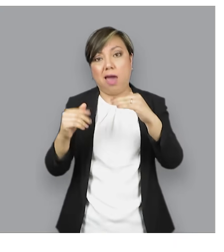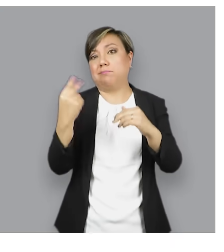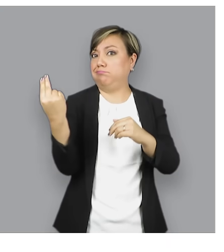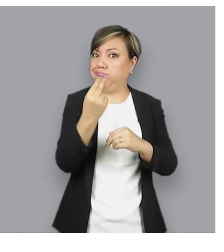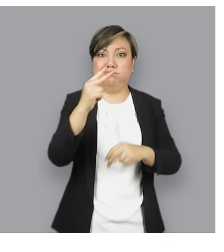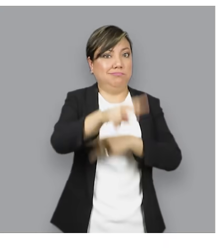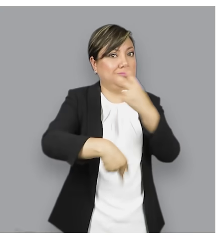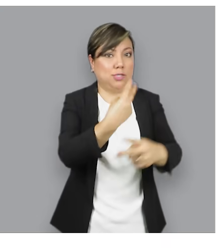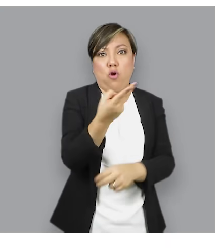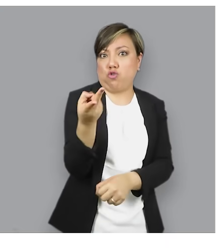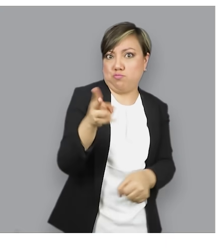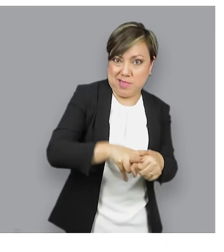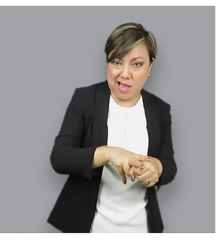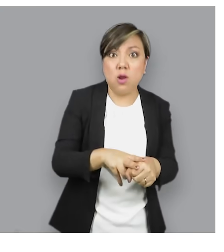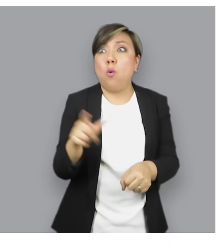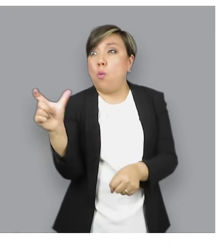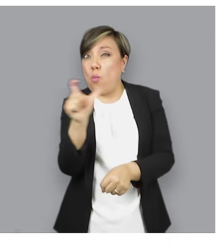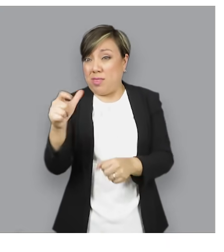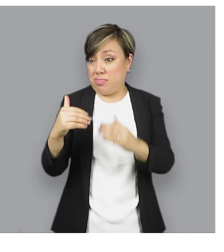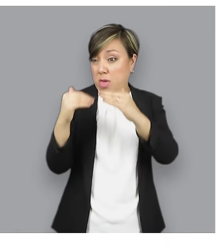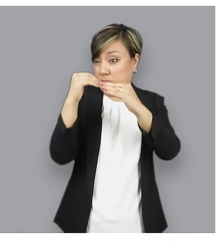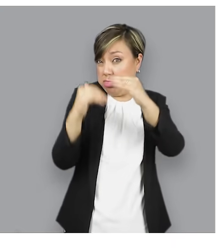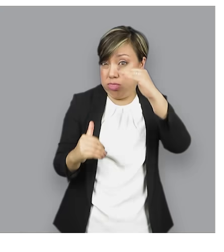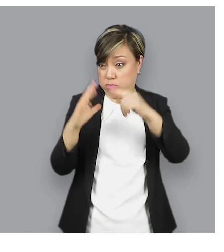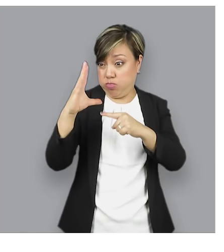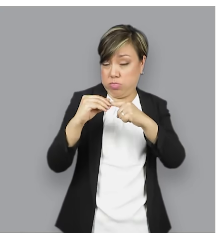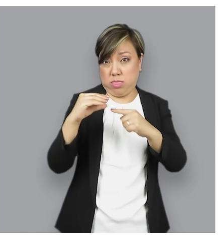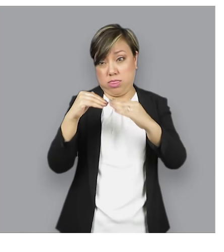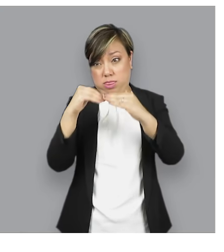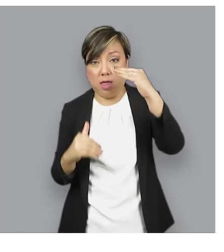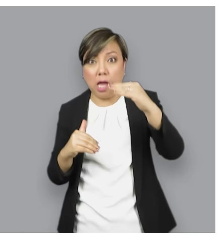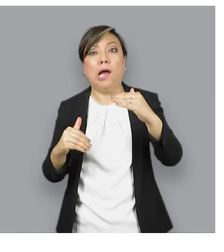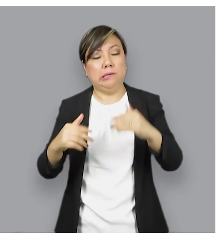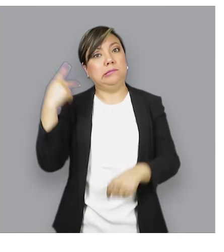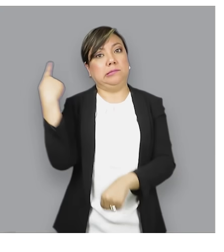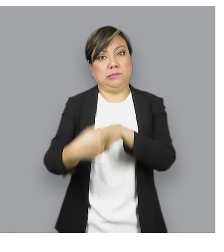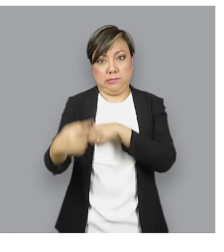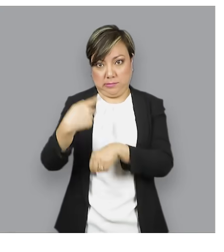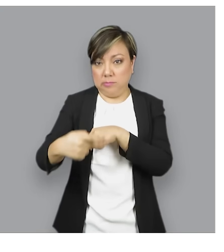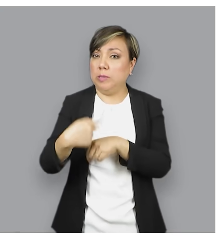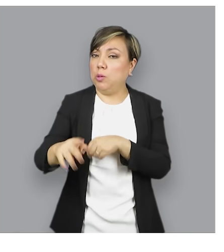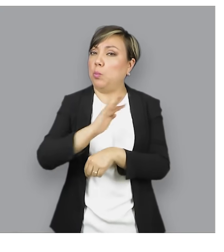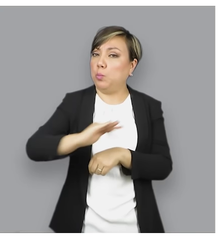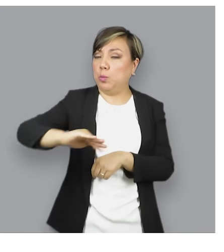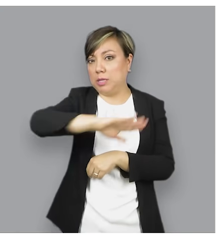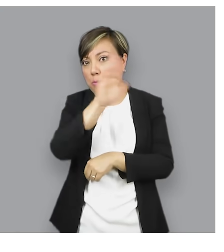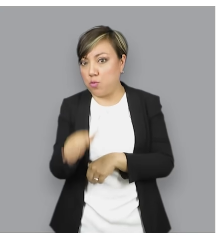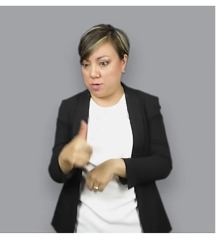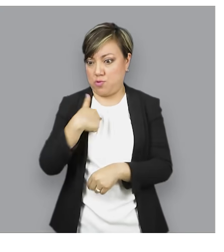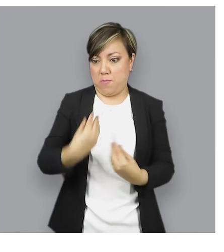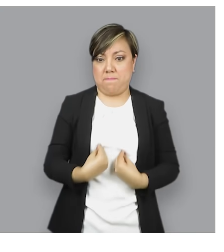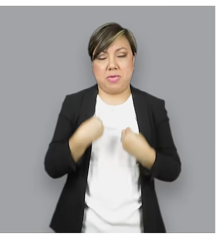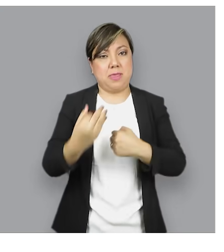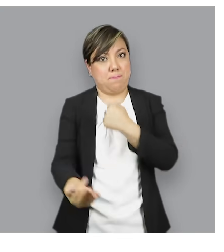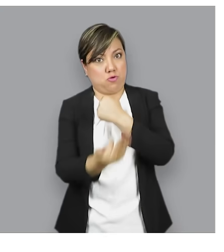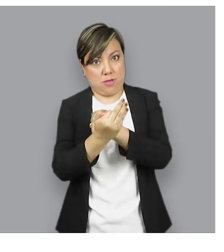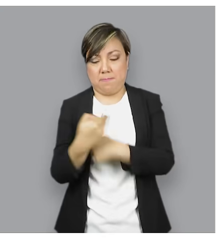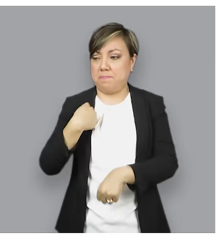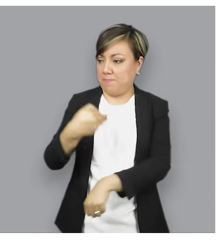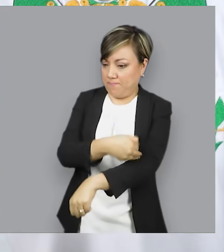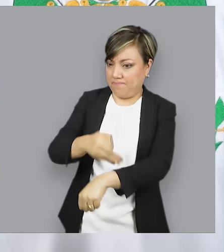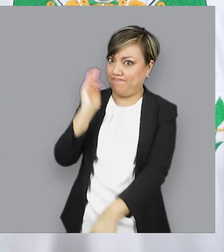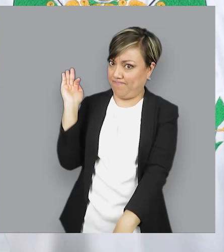hospital. Llegar demasiado tarde, cuando los niveles han caído por debajo de ese valor, puede equivaler la diferencia entre la vida y la muerte.